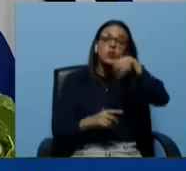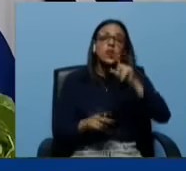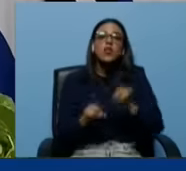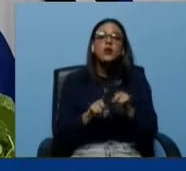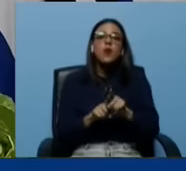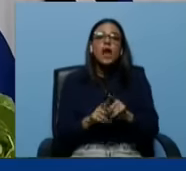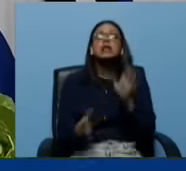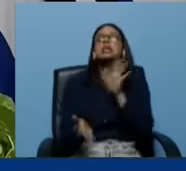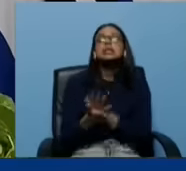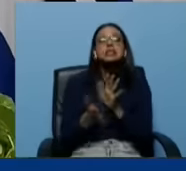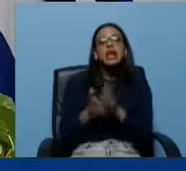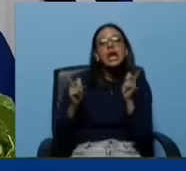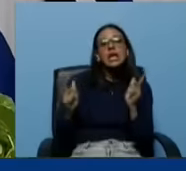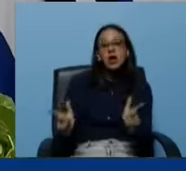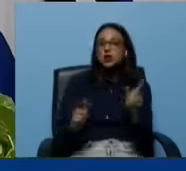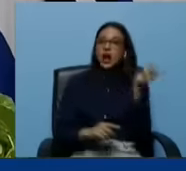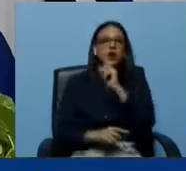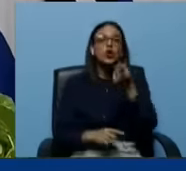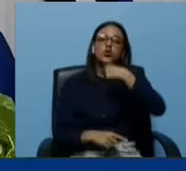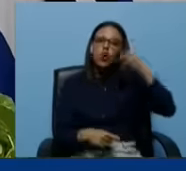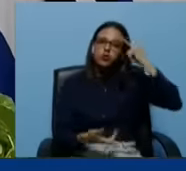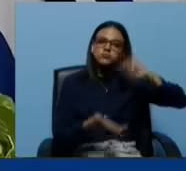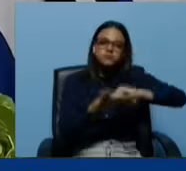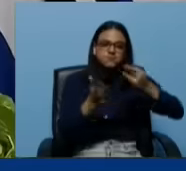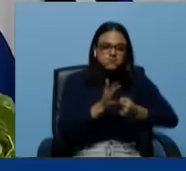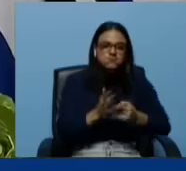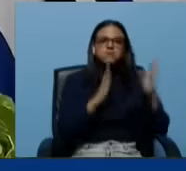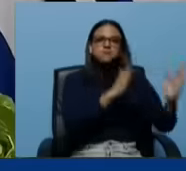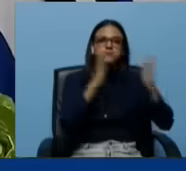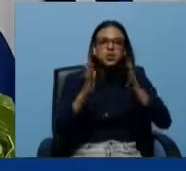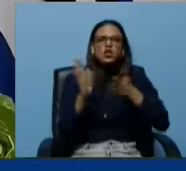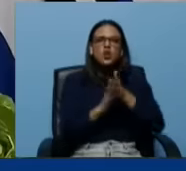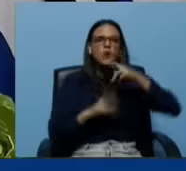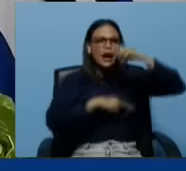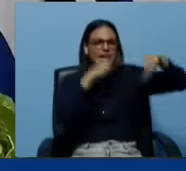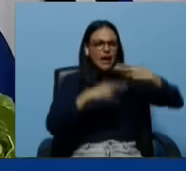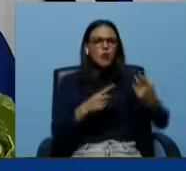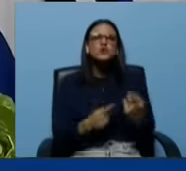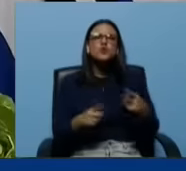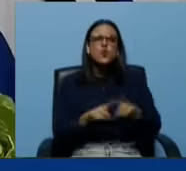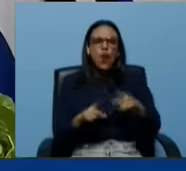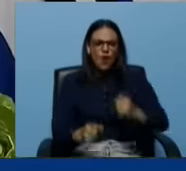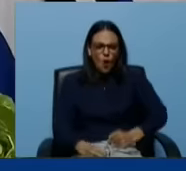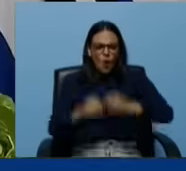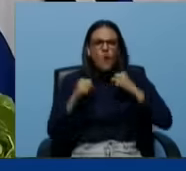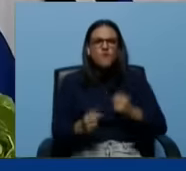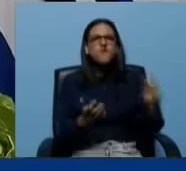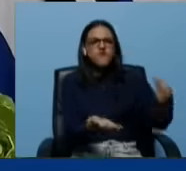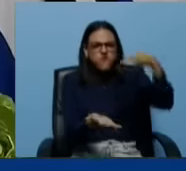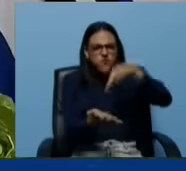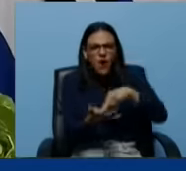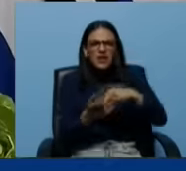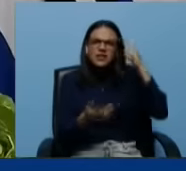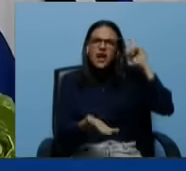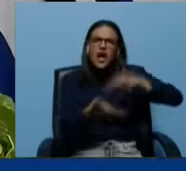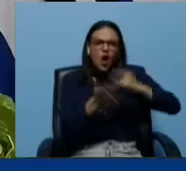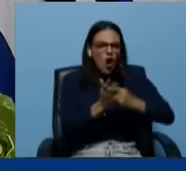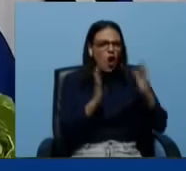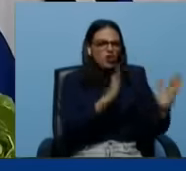que organicen una contrarrevolución armada como los que nos organizaron a nosotros